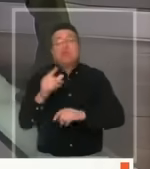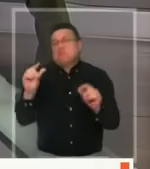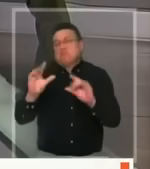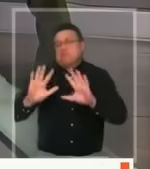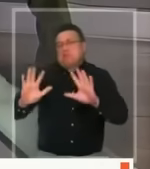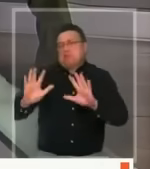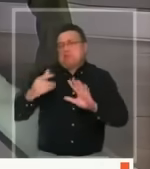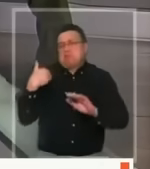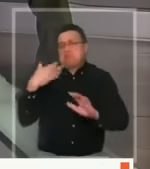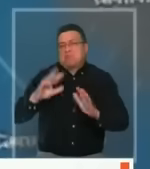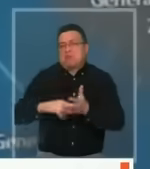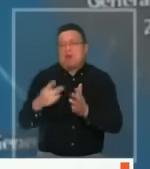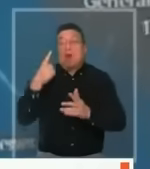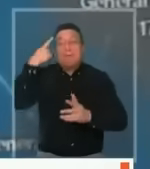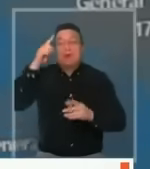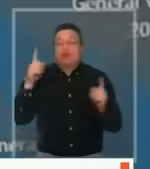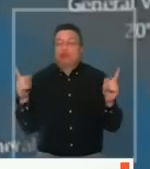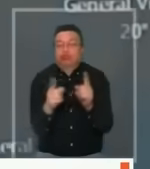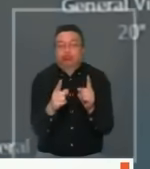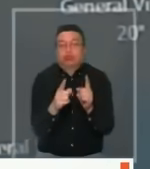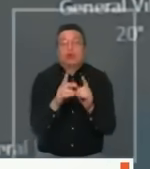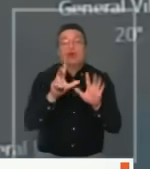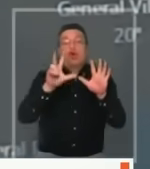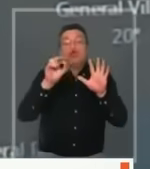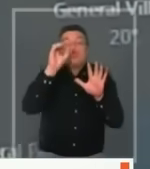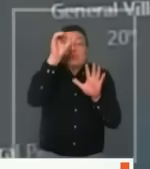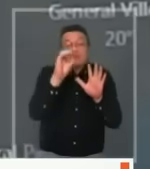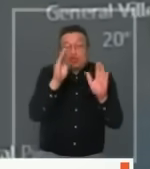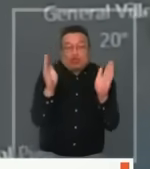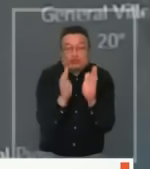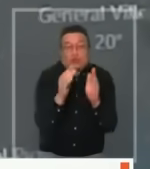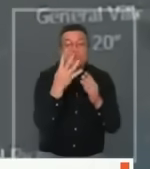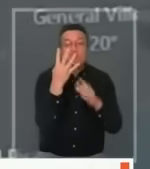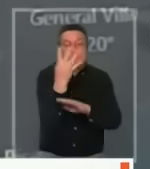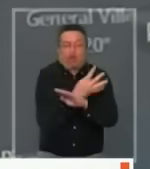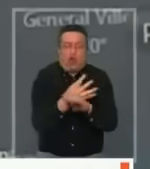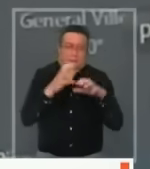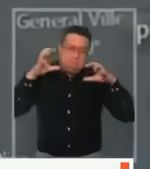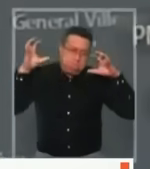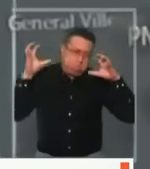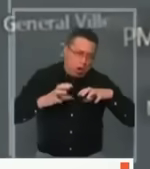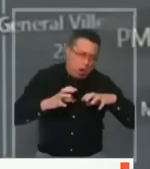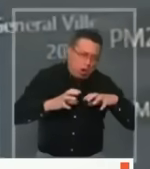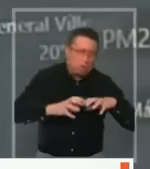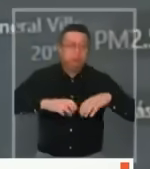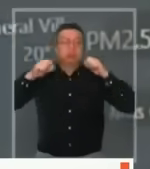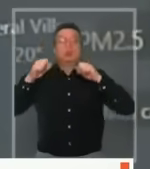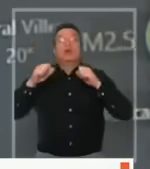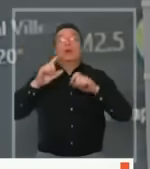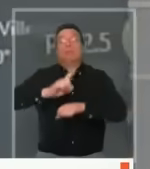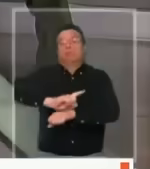pero claramente fueron el 80% de esos 70 milímetros en 4 horas, y eso claramente colapsó rápidamente ahí los colegios.